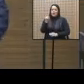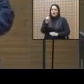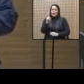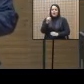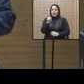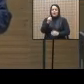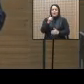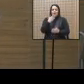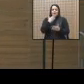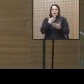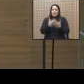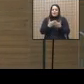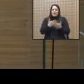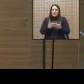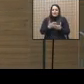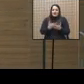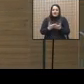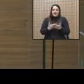trámite.